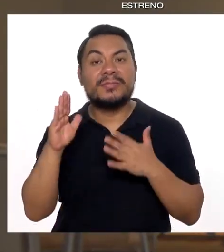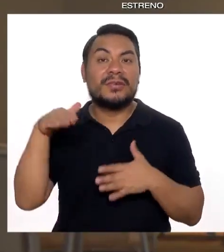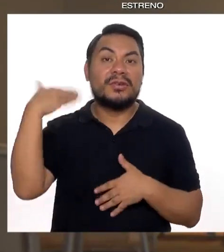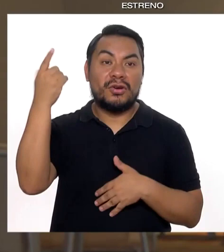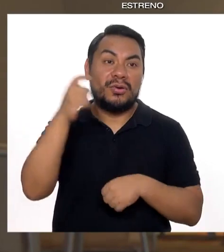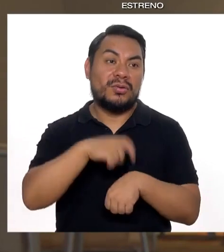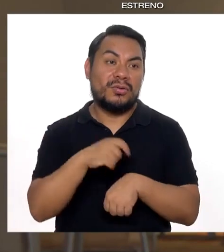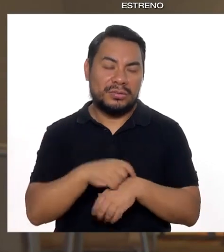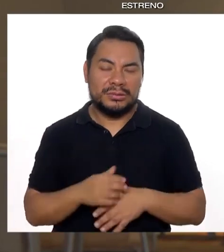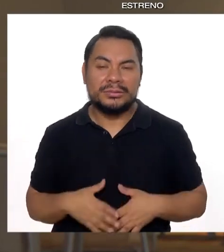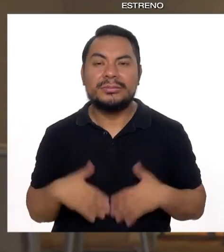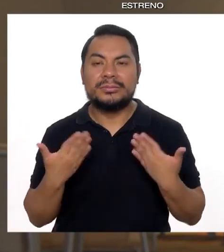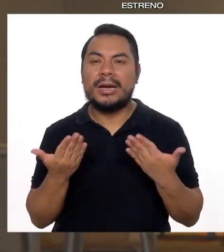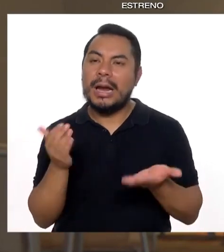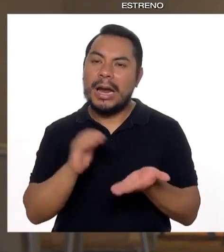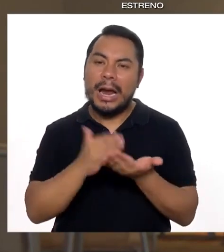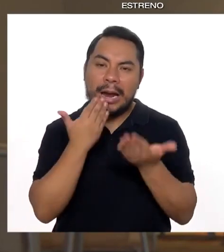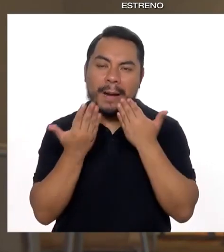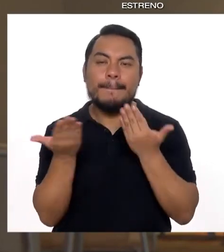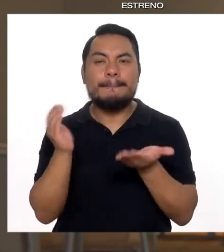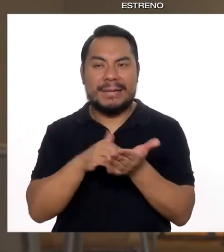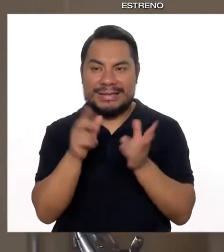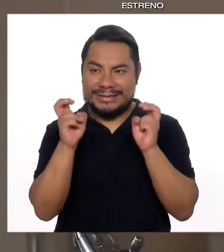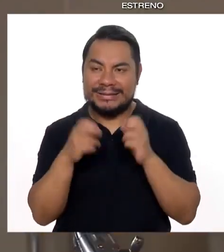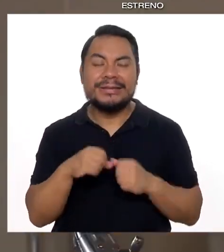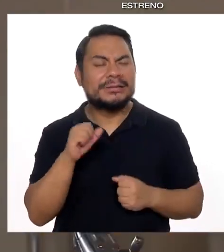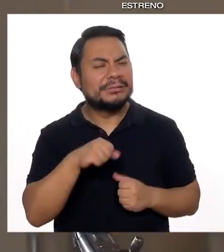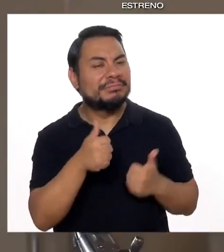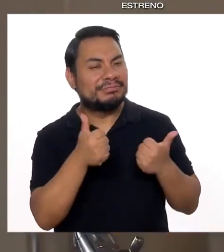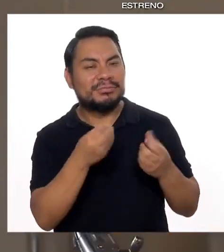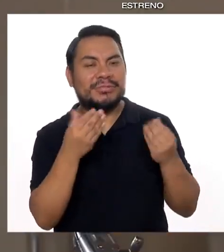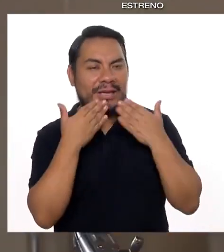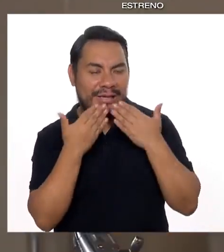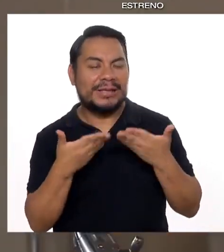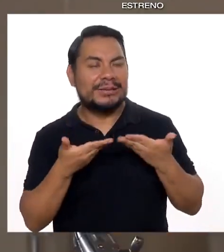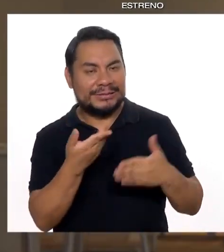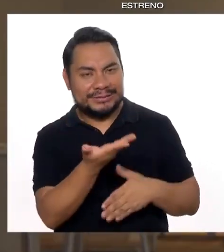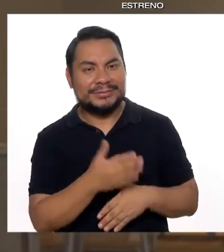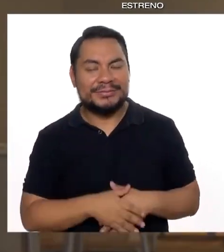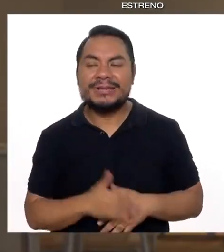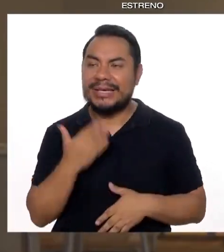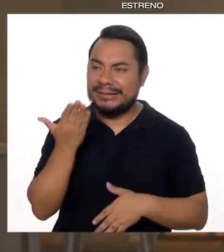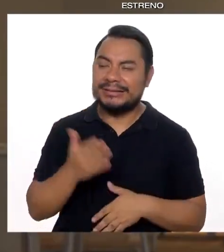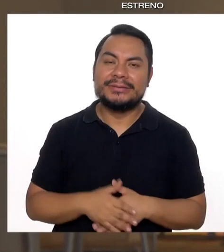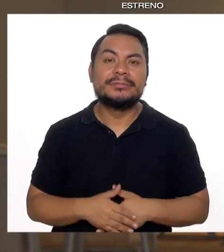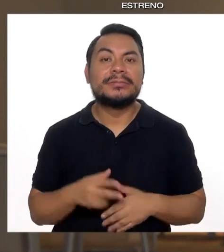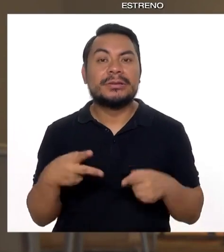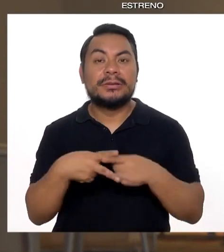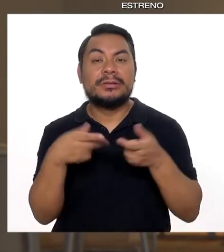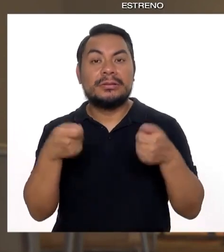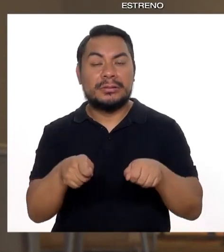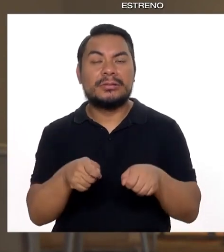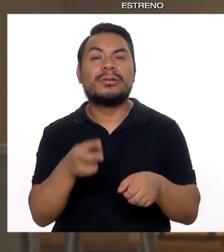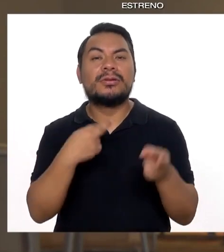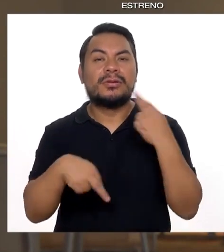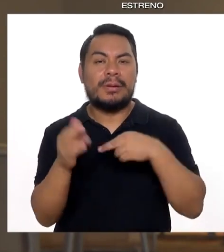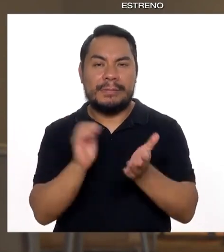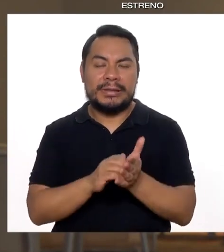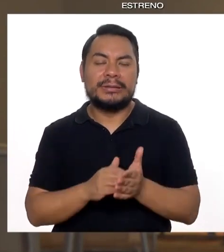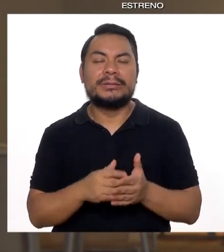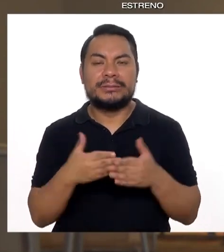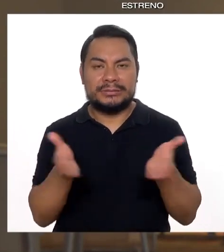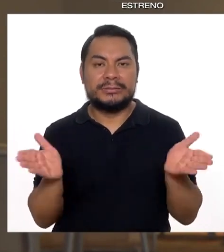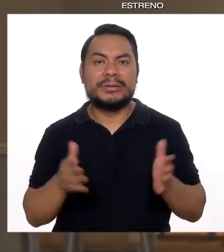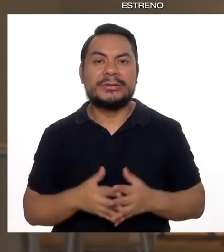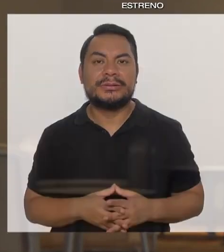espero pues en otra oportunidad explayarnos más sobre este tema. Claro que sí. Muchísimas gracias a ti. Gracias a ti. Vamos a una pausa, amigos, y volvemos